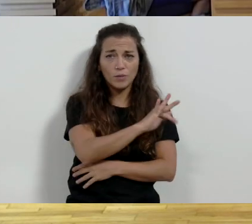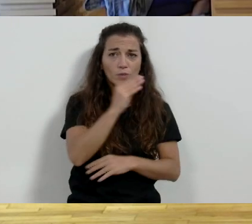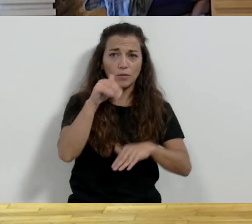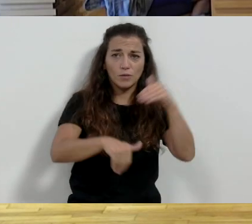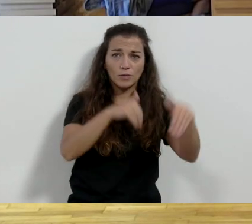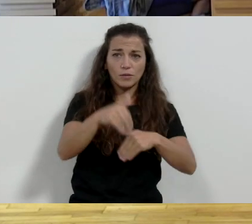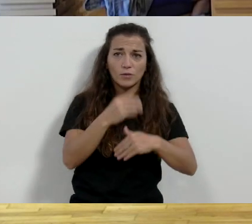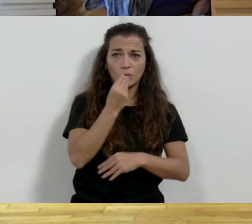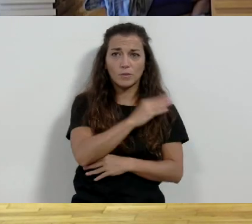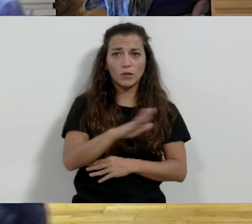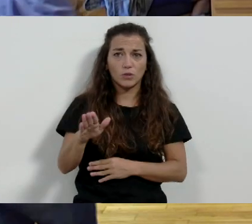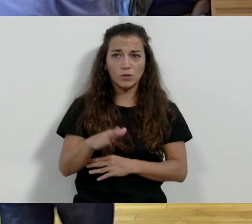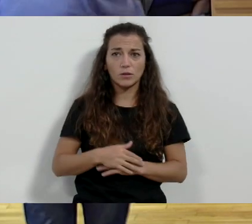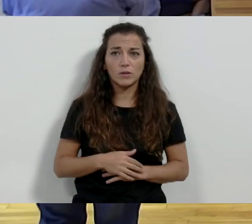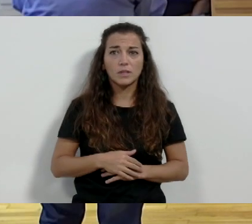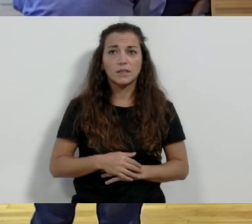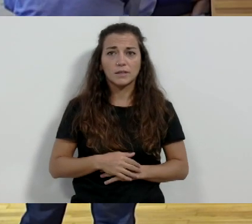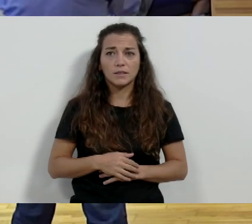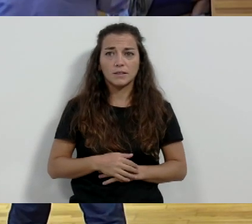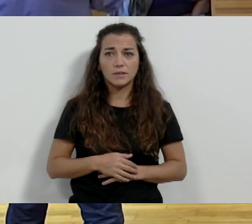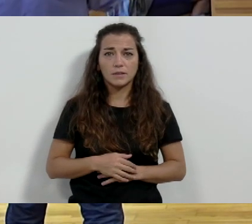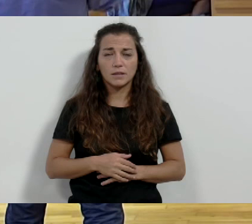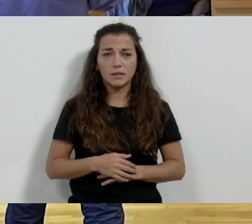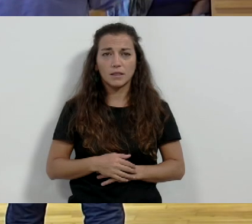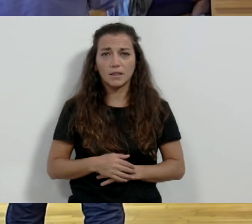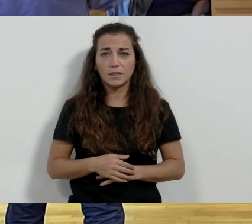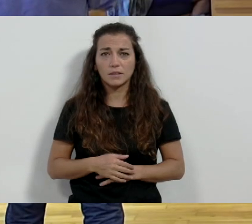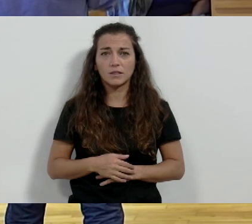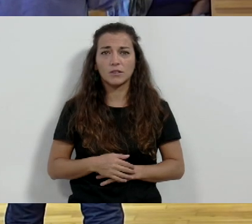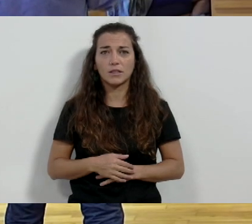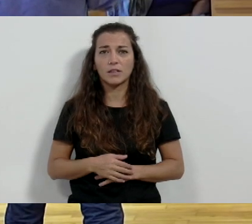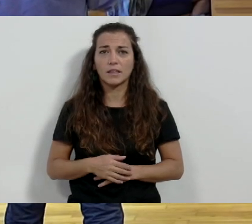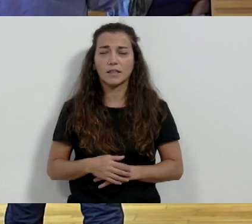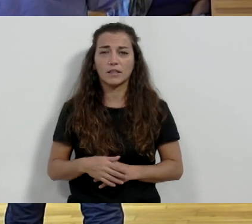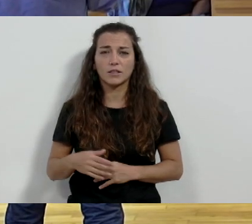Pues lo hacemos así. ¿Votos a favor?